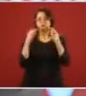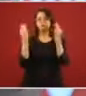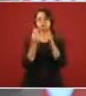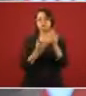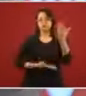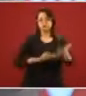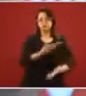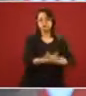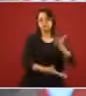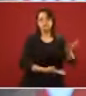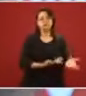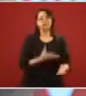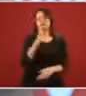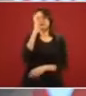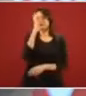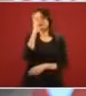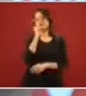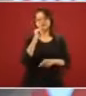Así no se avanza.